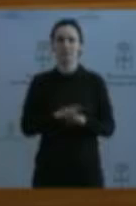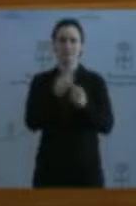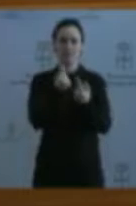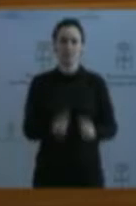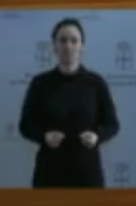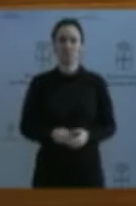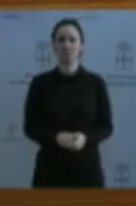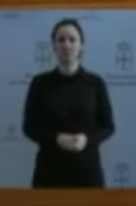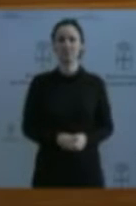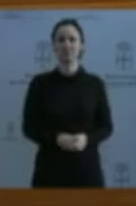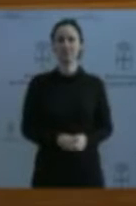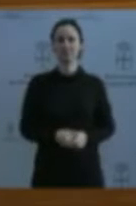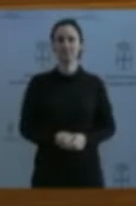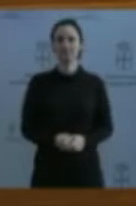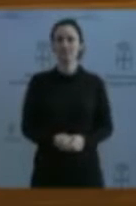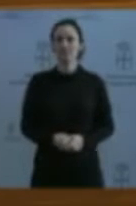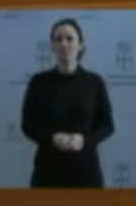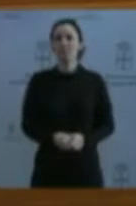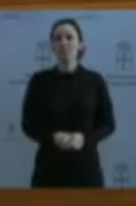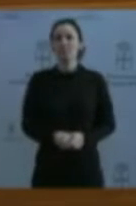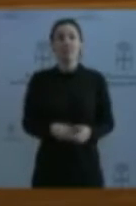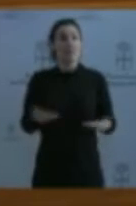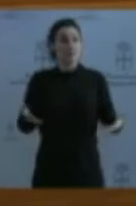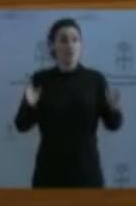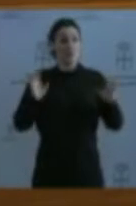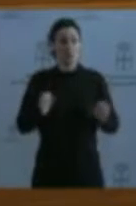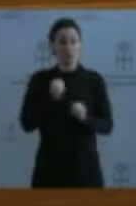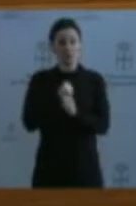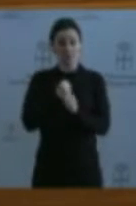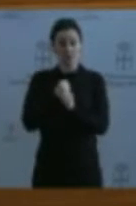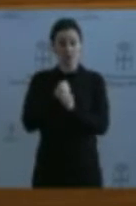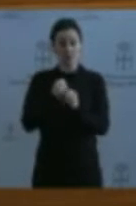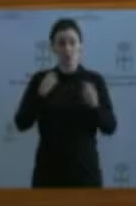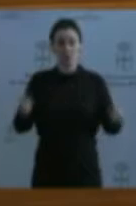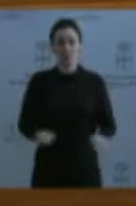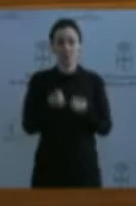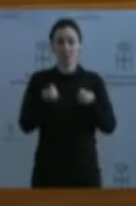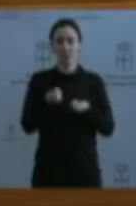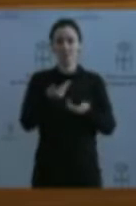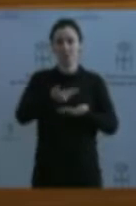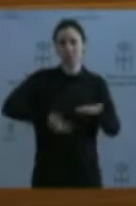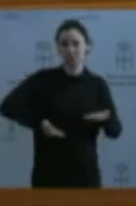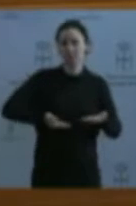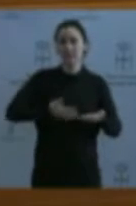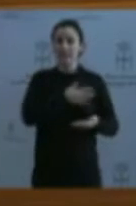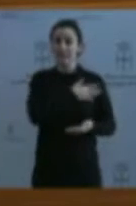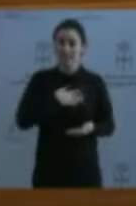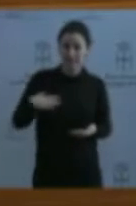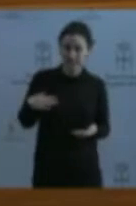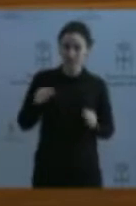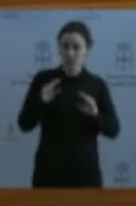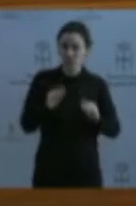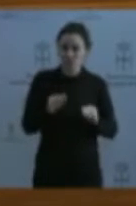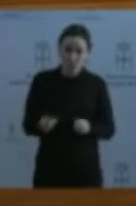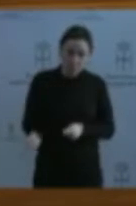Llevamos trabajando en esto desde que se anunció en prensa la intención de este traslado a primeros de julio. Seguimos